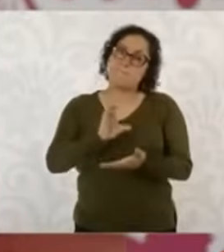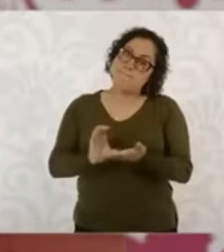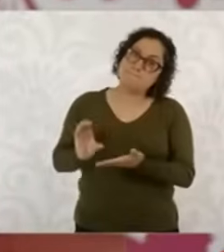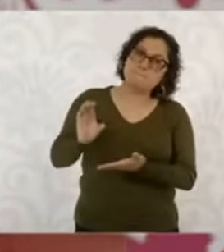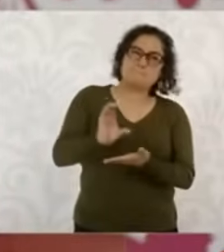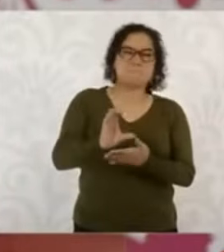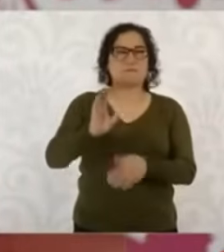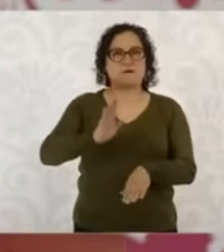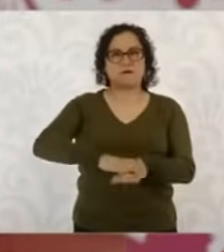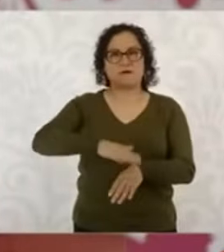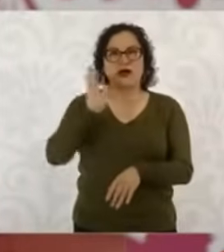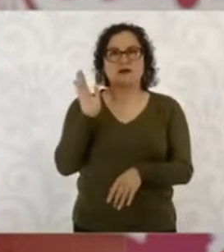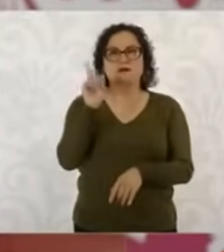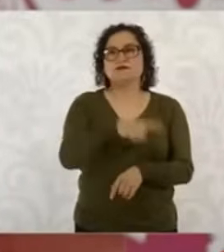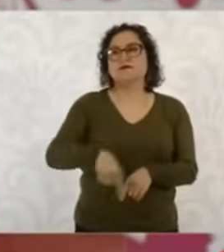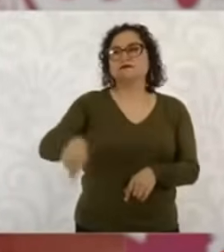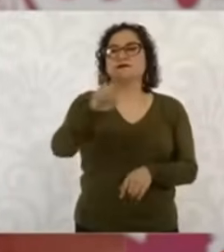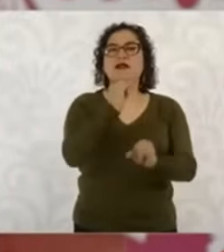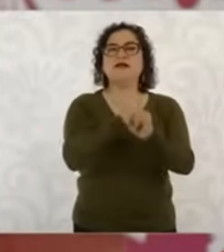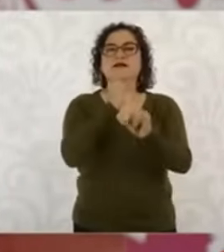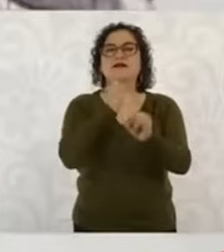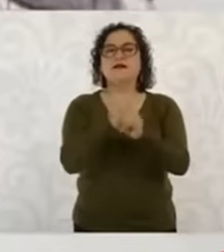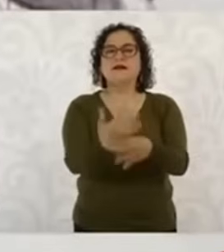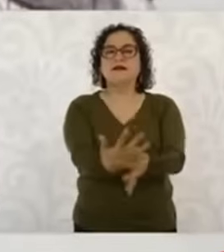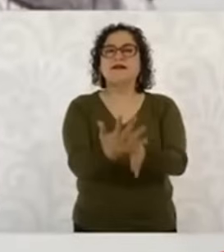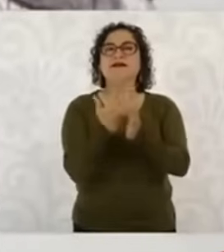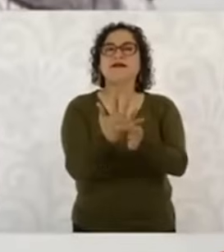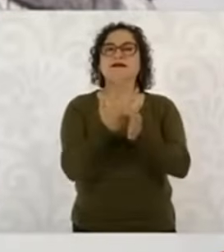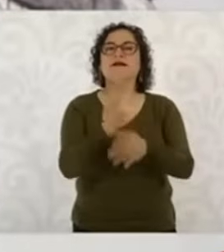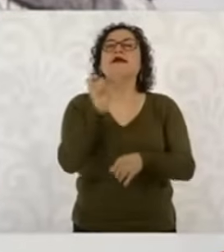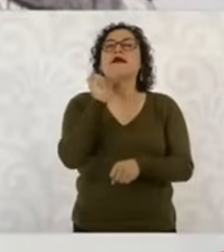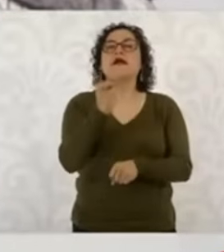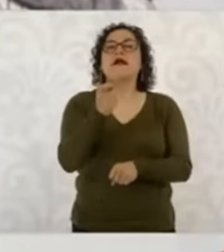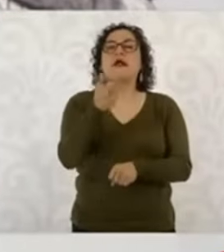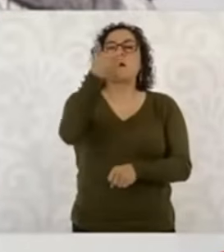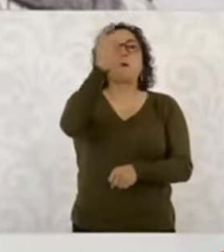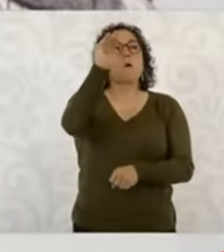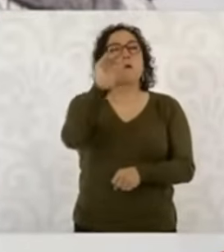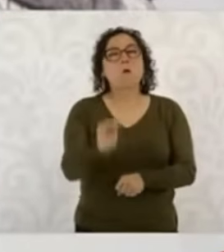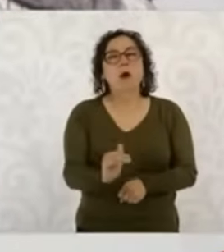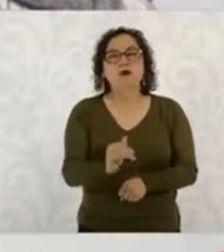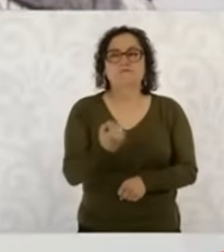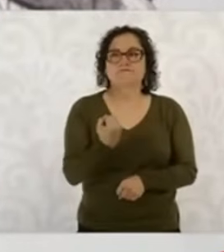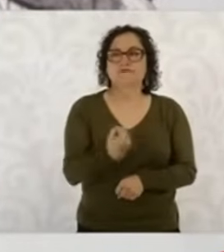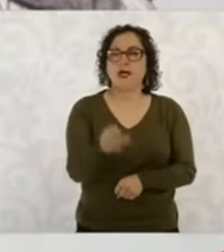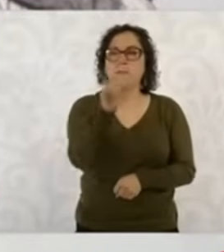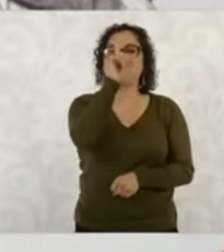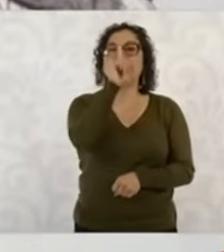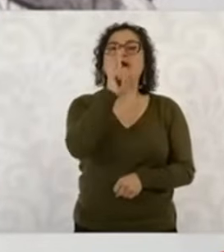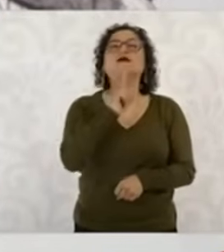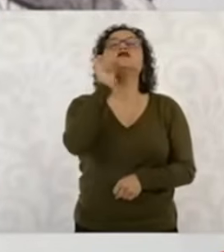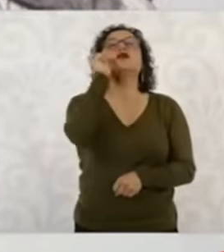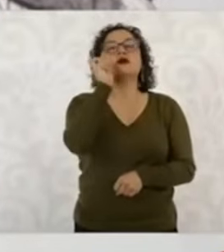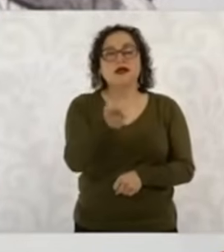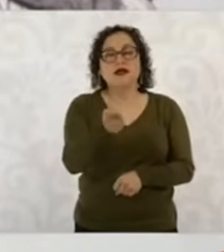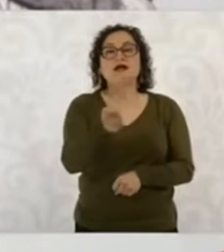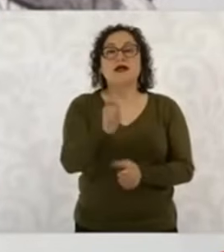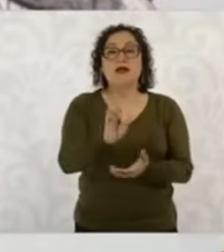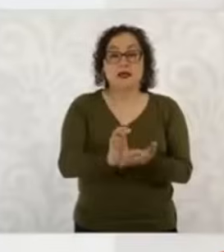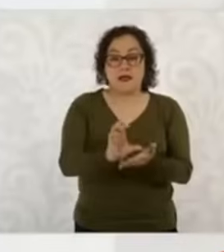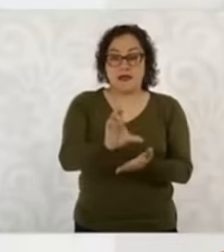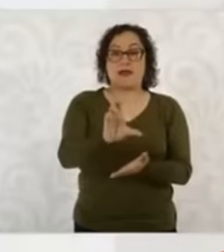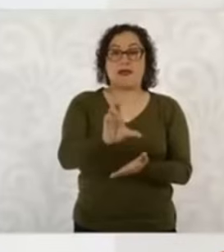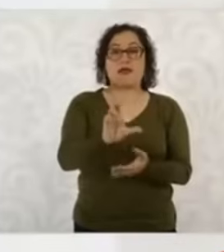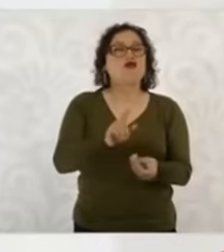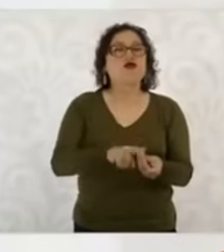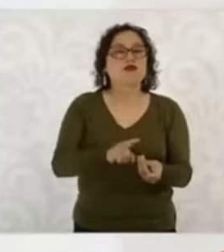redes que disminuye. Falso, aumenta. ¿En dónde aumenta principalmente? En el IMSS